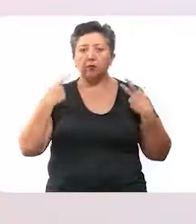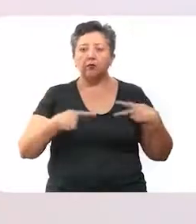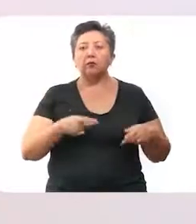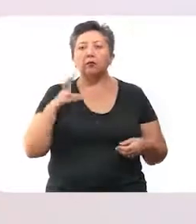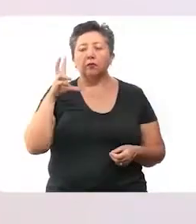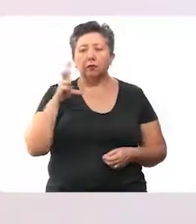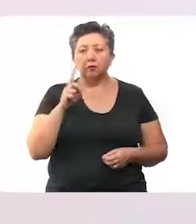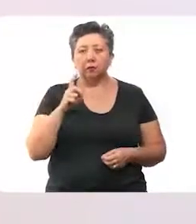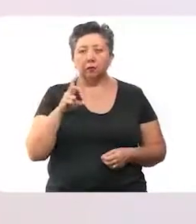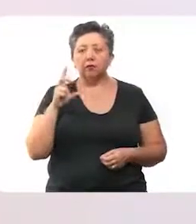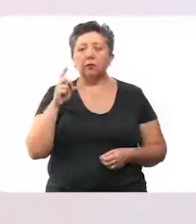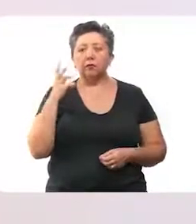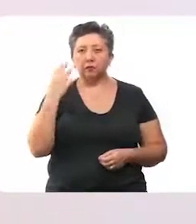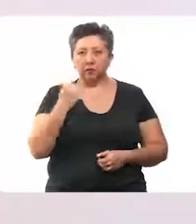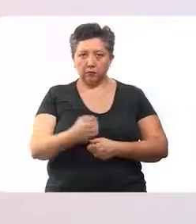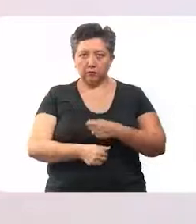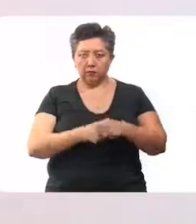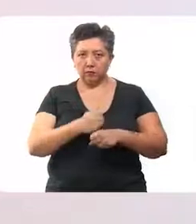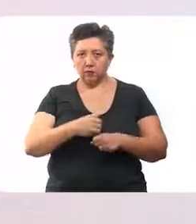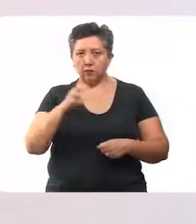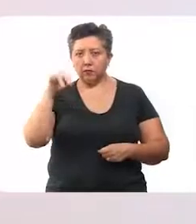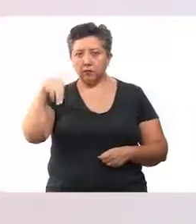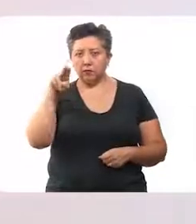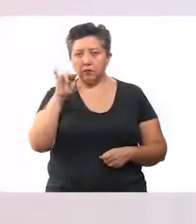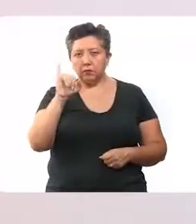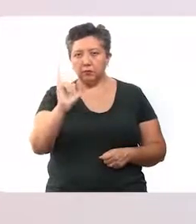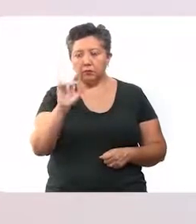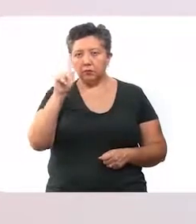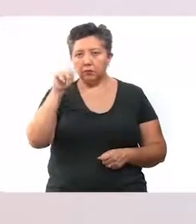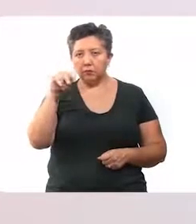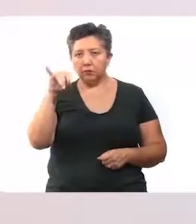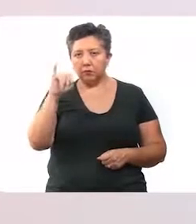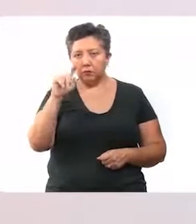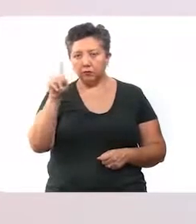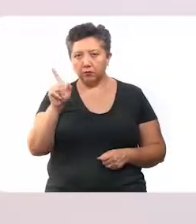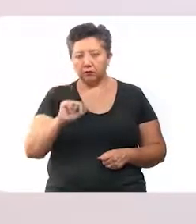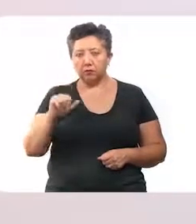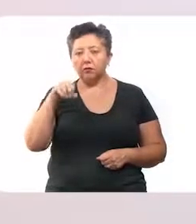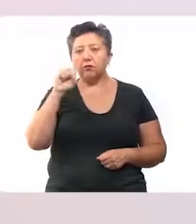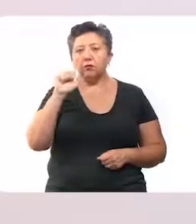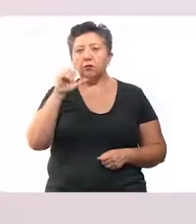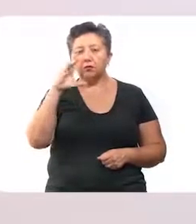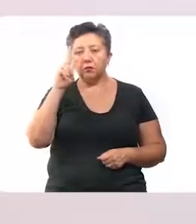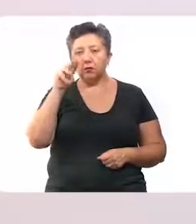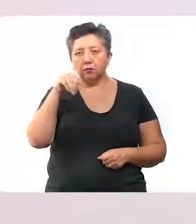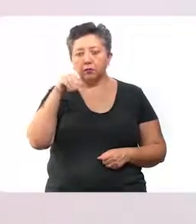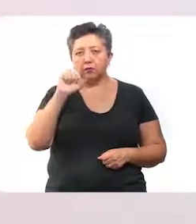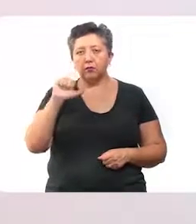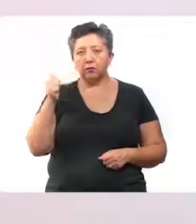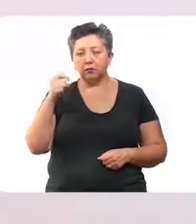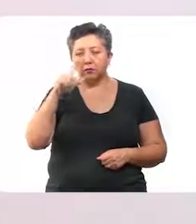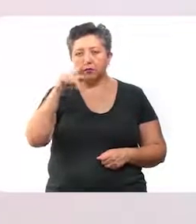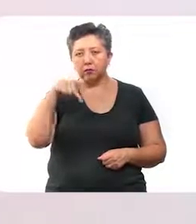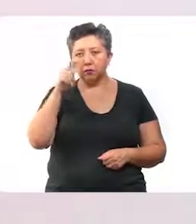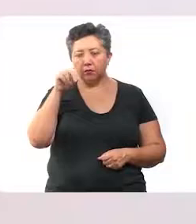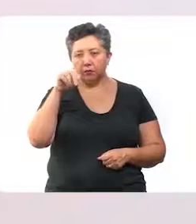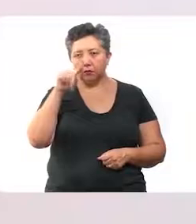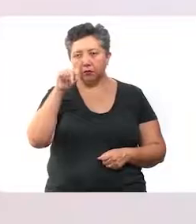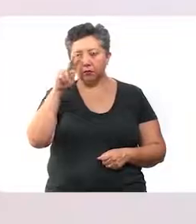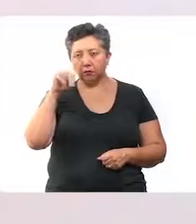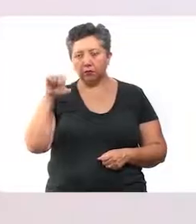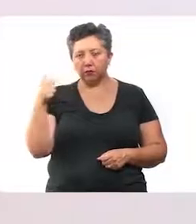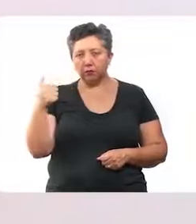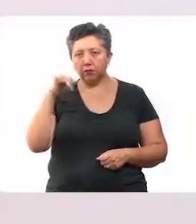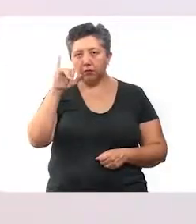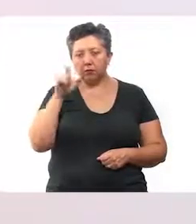personas de 30 a 39 años en Maní, Tetís, Silán González, Zacalum, Chicxulú Pueblo, Cantunil, Chocholá,